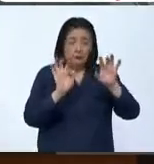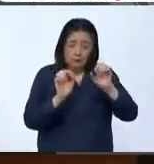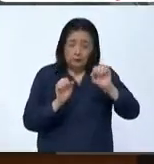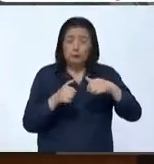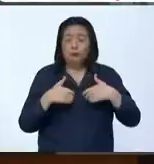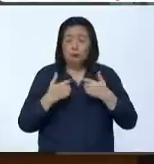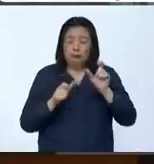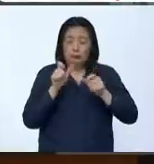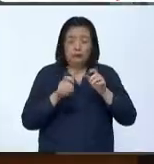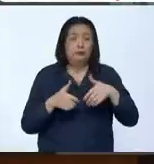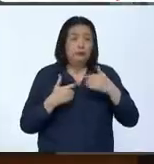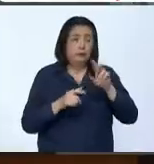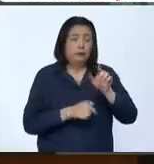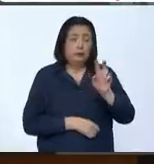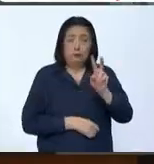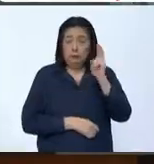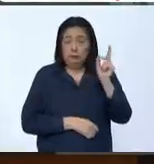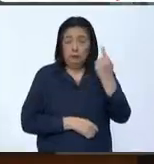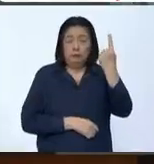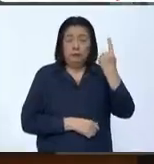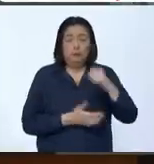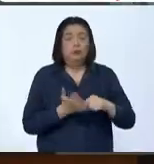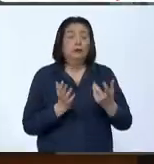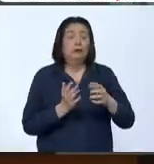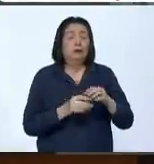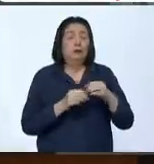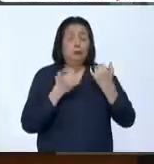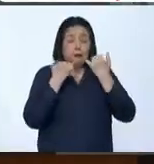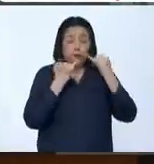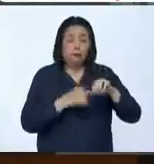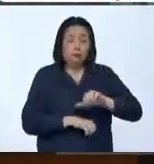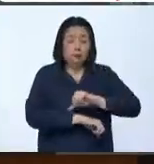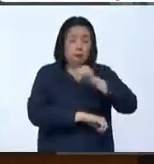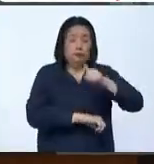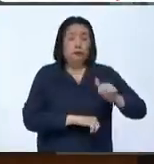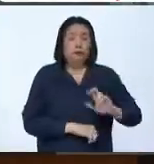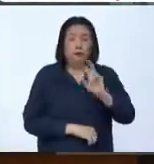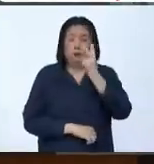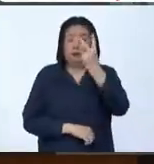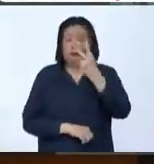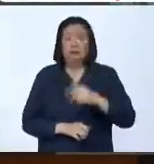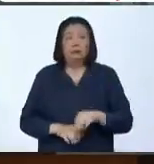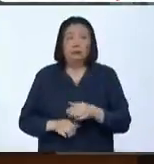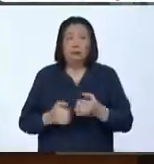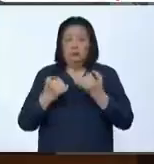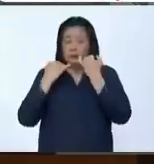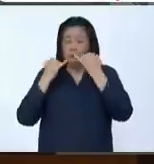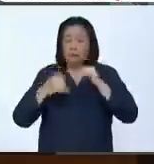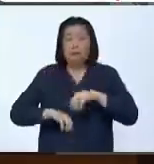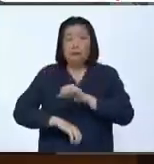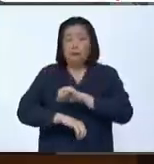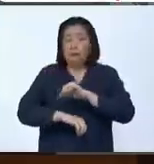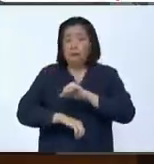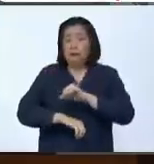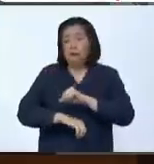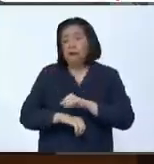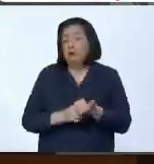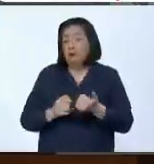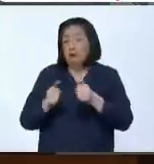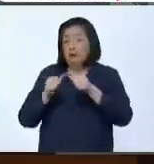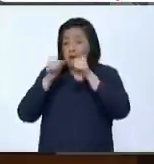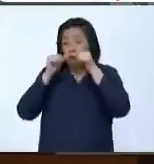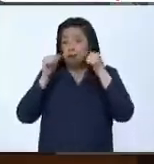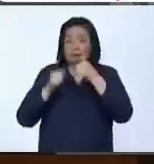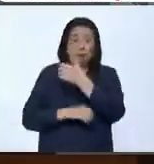público el primero contendrá las lenguas andinas y el segundo las lenguas amazónicas del 17